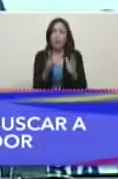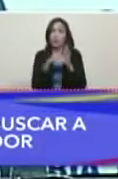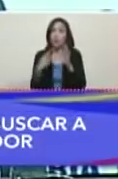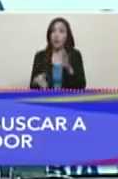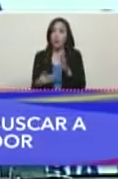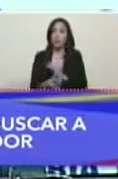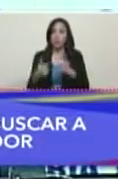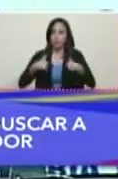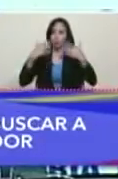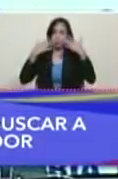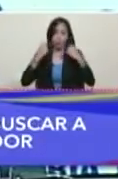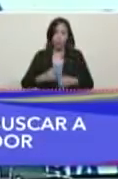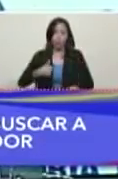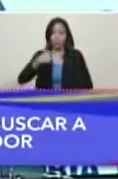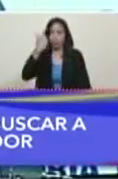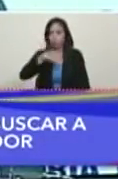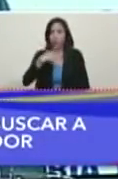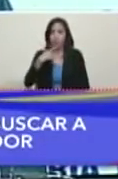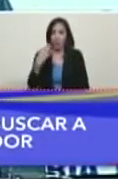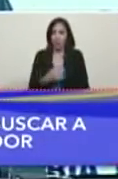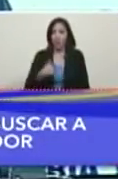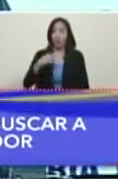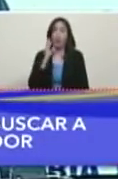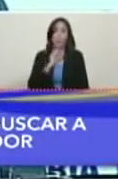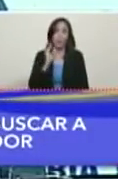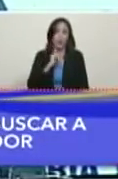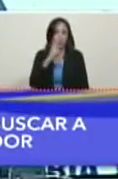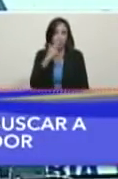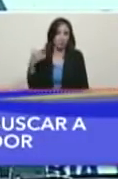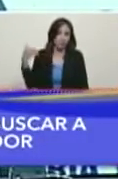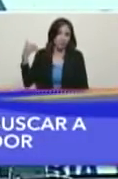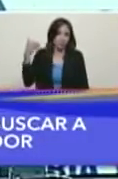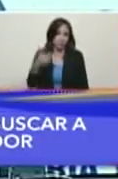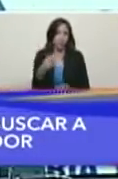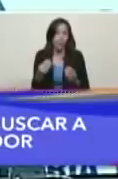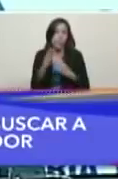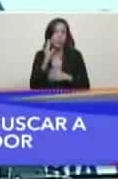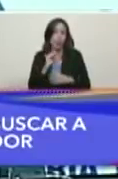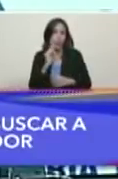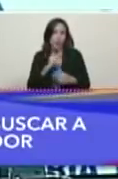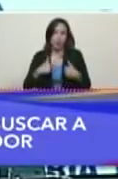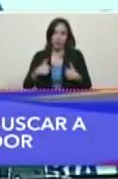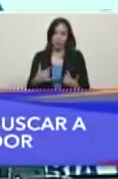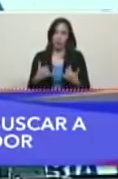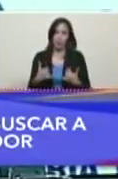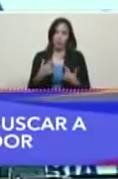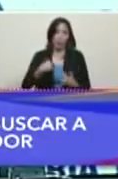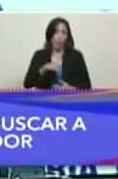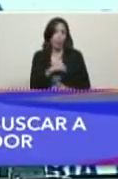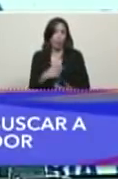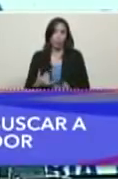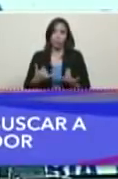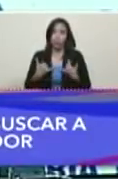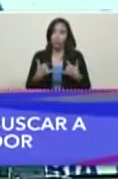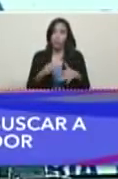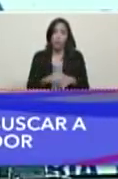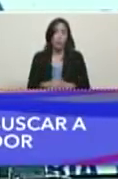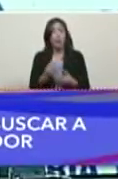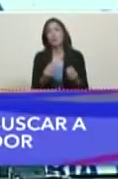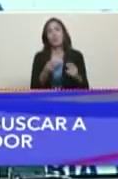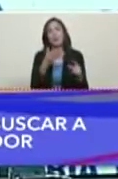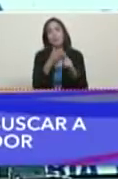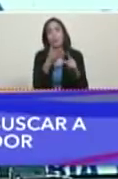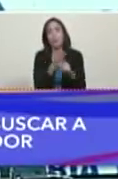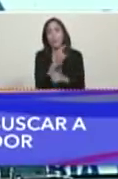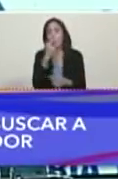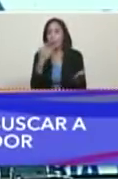totalmente seguro, por la experiencia que tenemos de estos años de lucha, que nosotros de esta batalla que estamos dando vamos